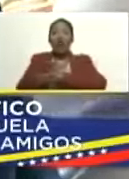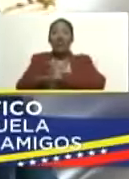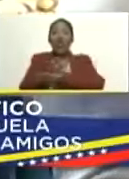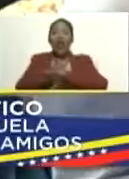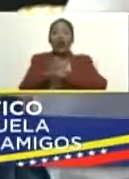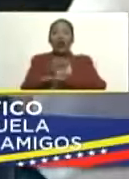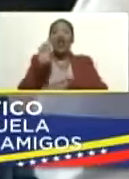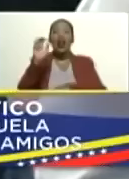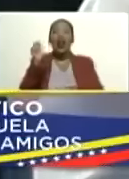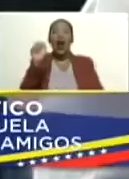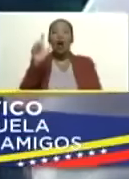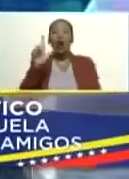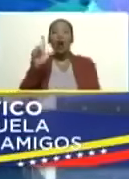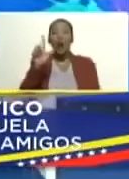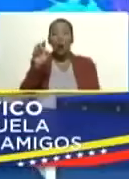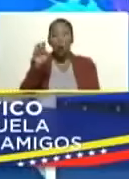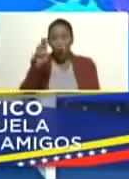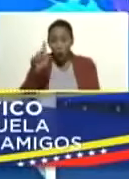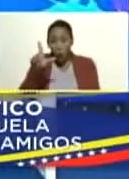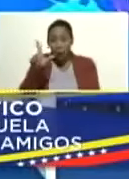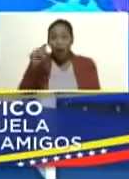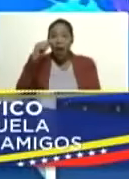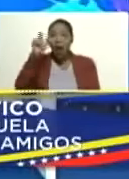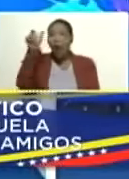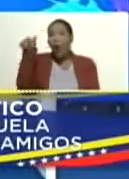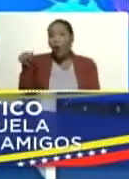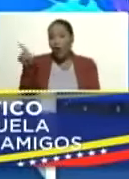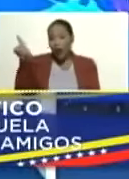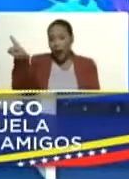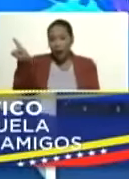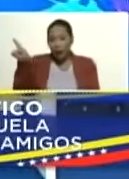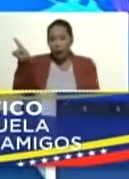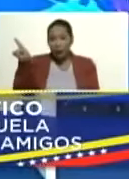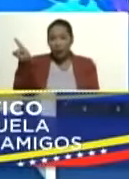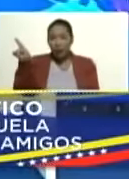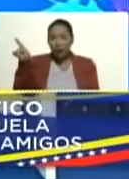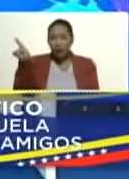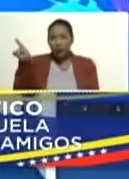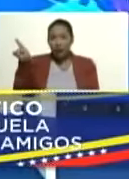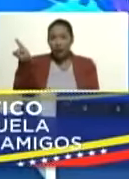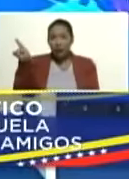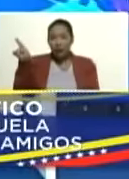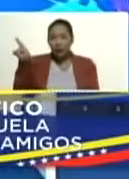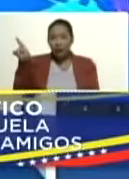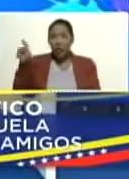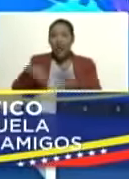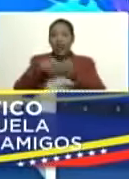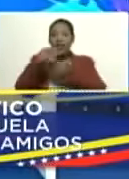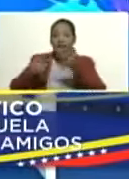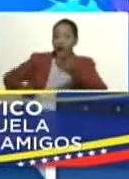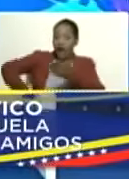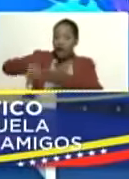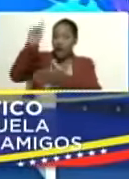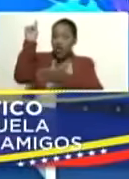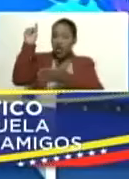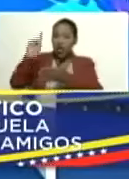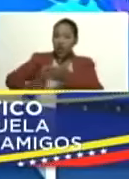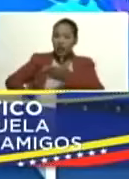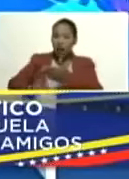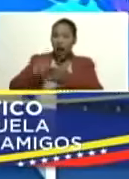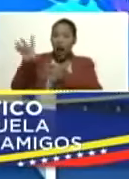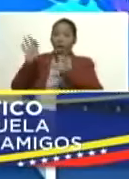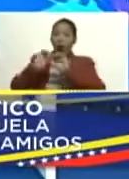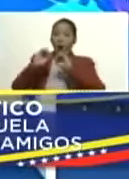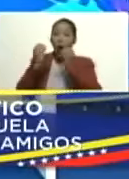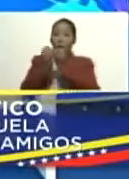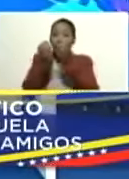y con el canciller Iribarren Borges, que se firma ante la Organización